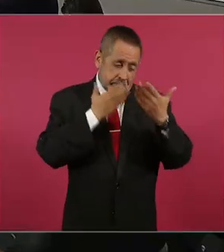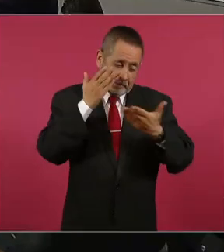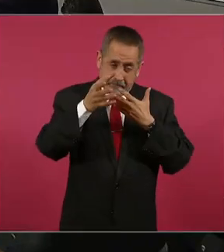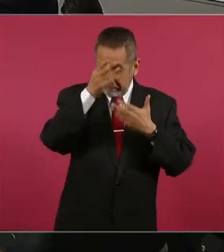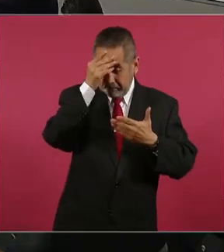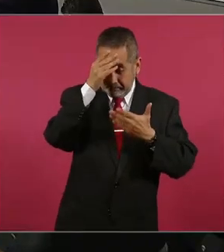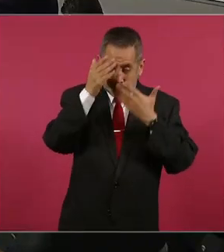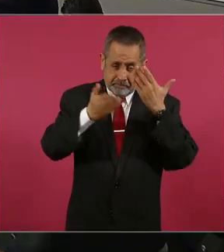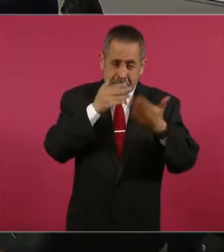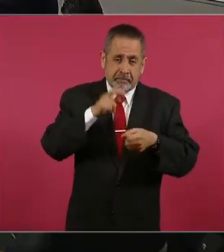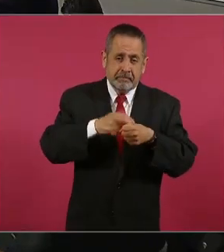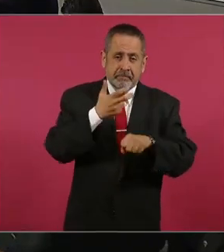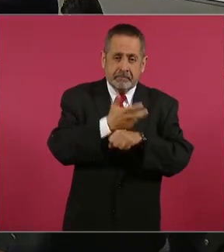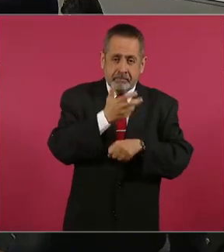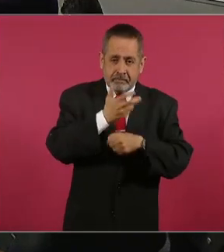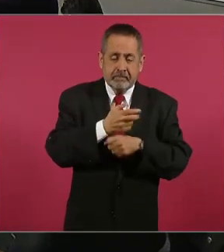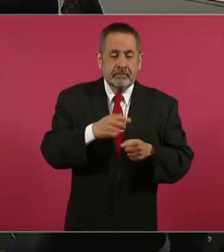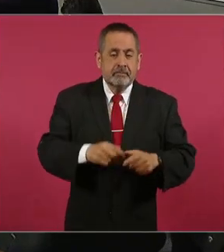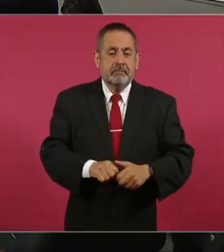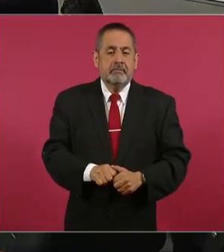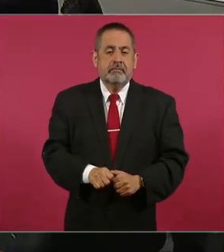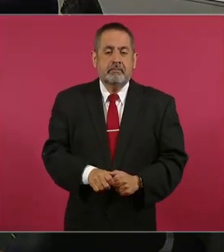Unidos.